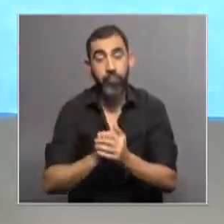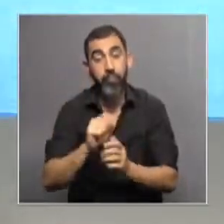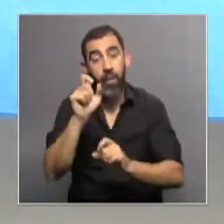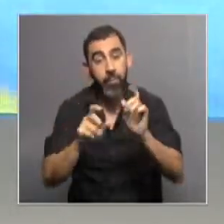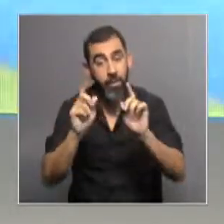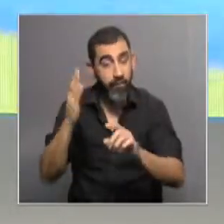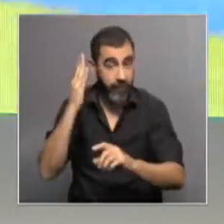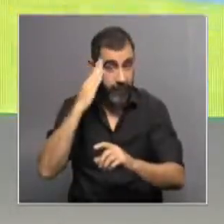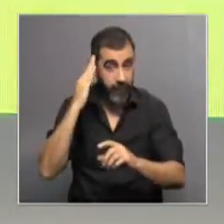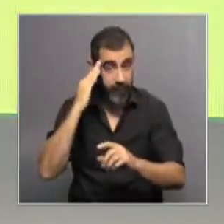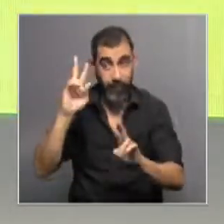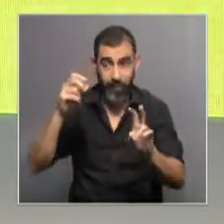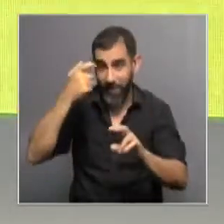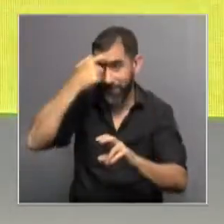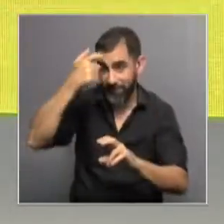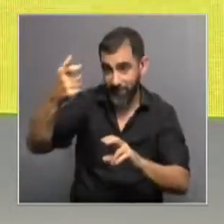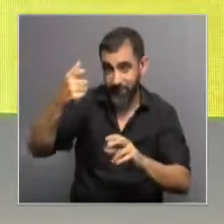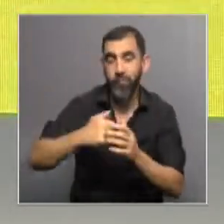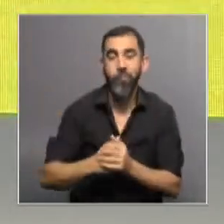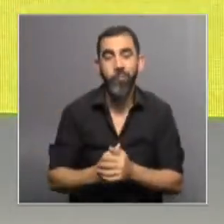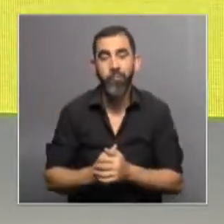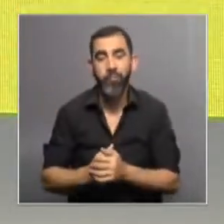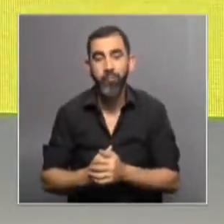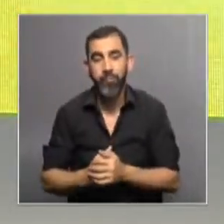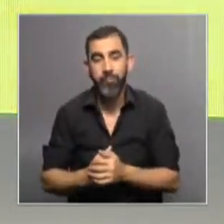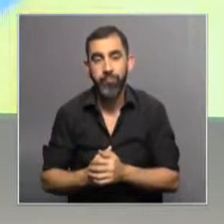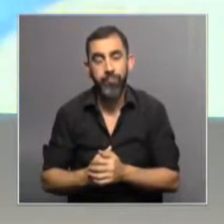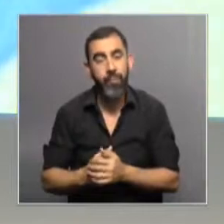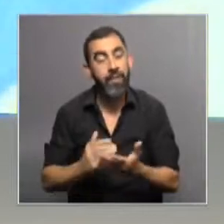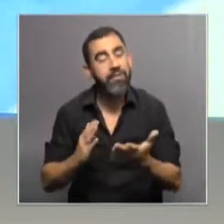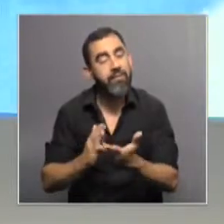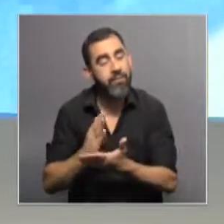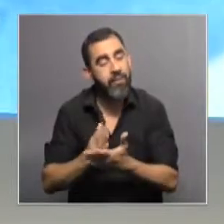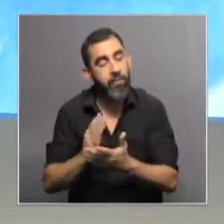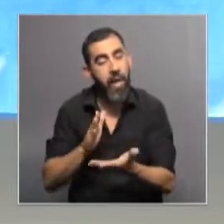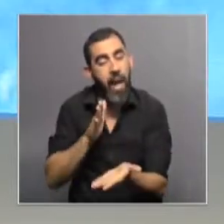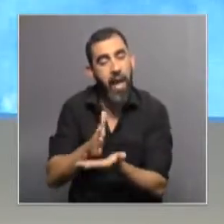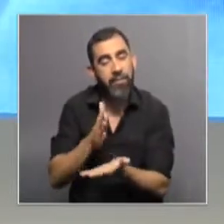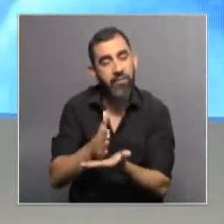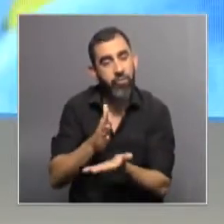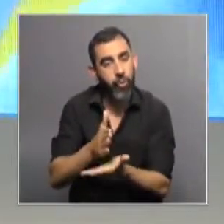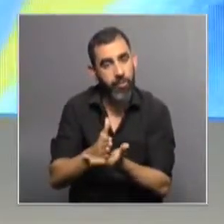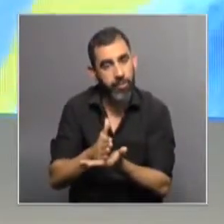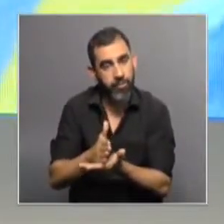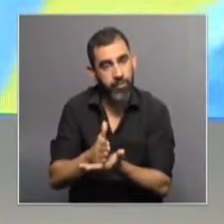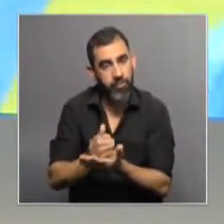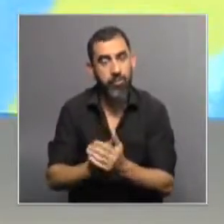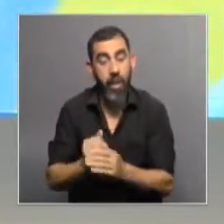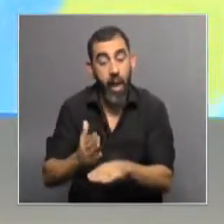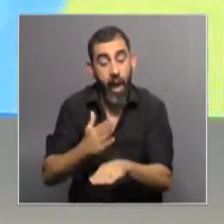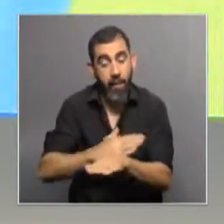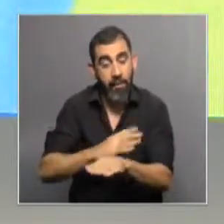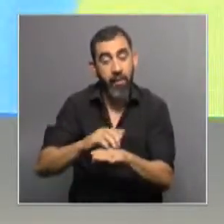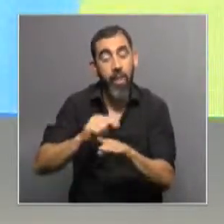estamos puntuando a la ciencia, ¿verdad?, es que tenemos que siempre hacer un asesoramiento pre-test y un asesoramiento post-test,